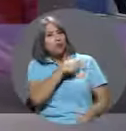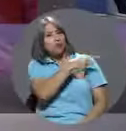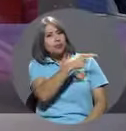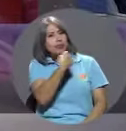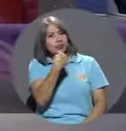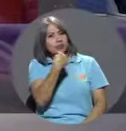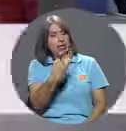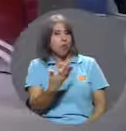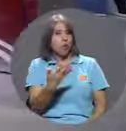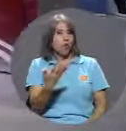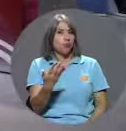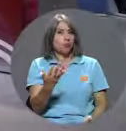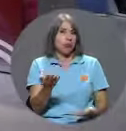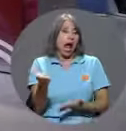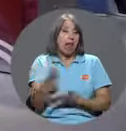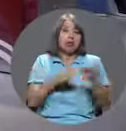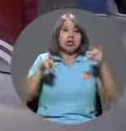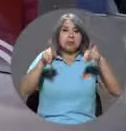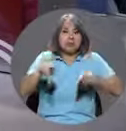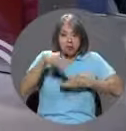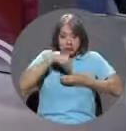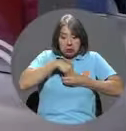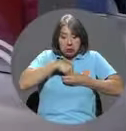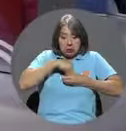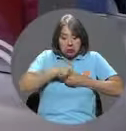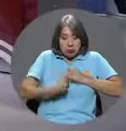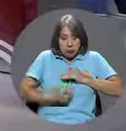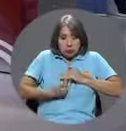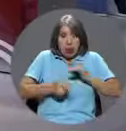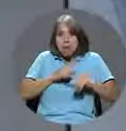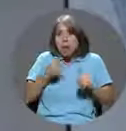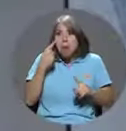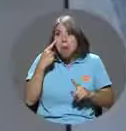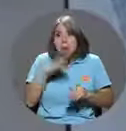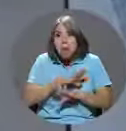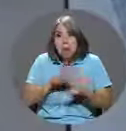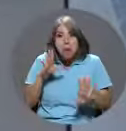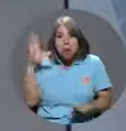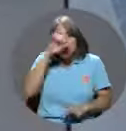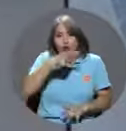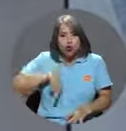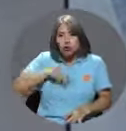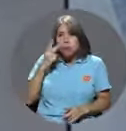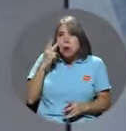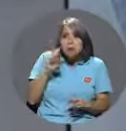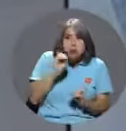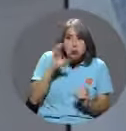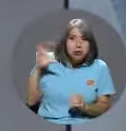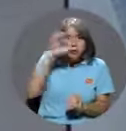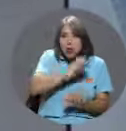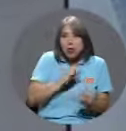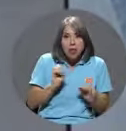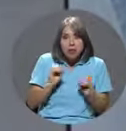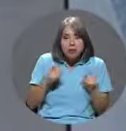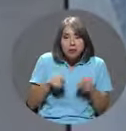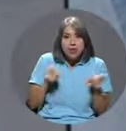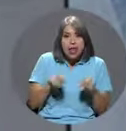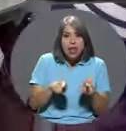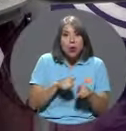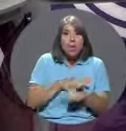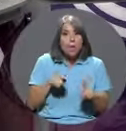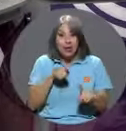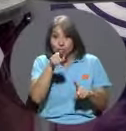hay algunas personas que no muestran mayores señales, cuando ya la persona ejecuta la acción o la cumple, ¿verdad?,